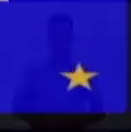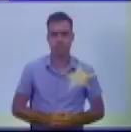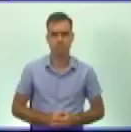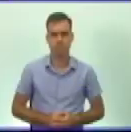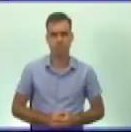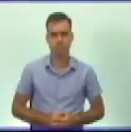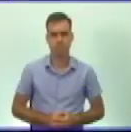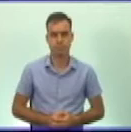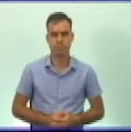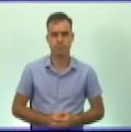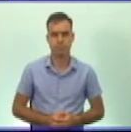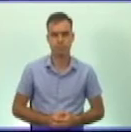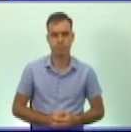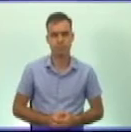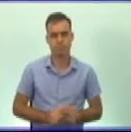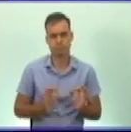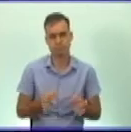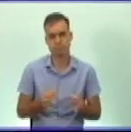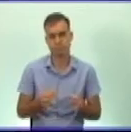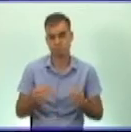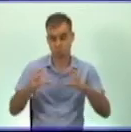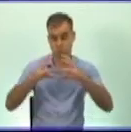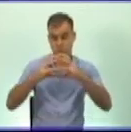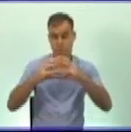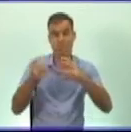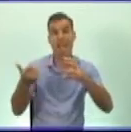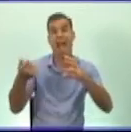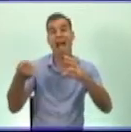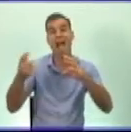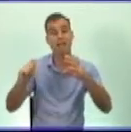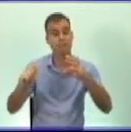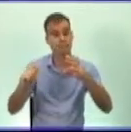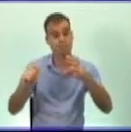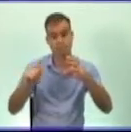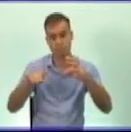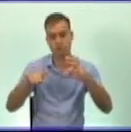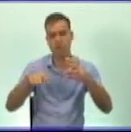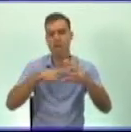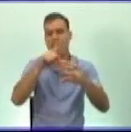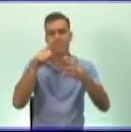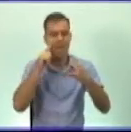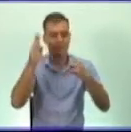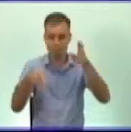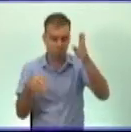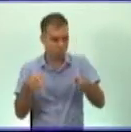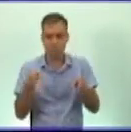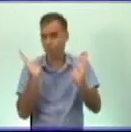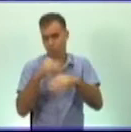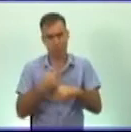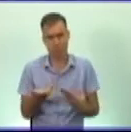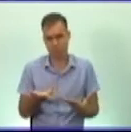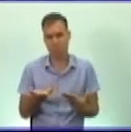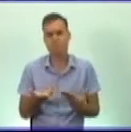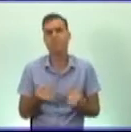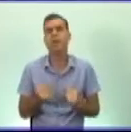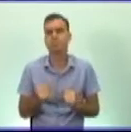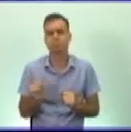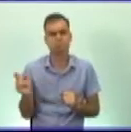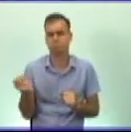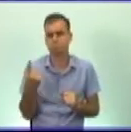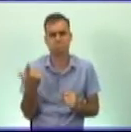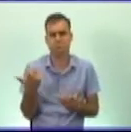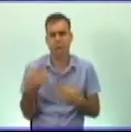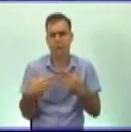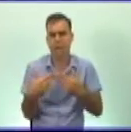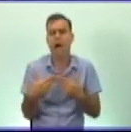Fíjense que lógicamente la esfera lo que tiene es área total, ¿verdad? Porque es un cuerpo que no tiene área lateral. Por tanto, por eso solamente tenemos ahí las